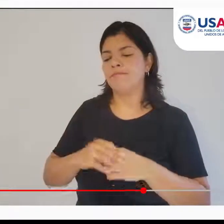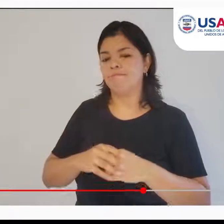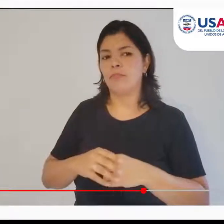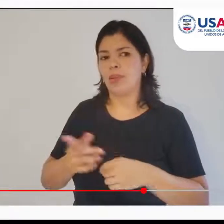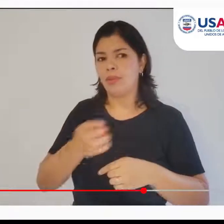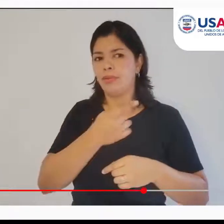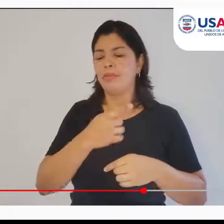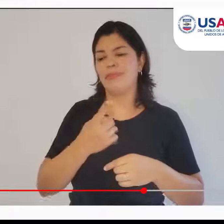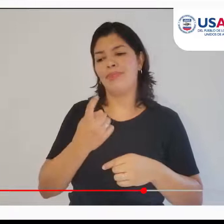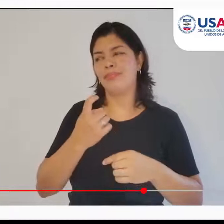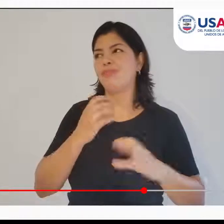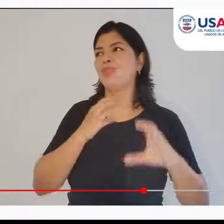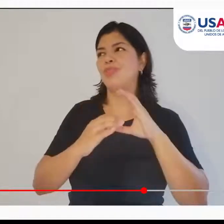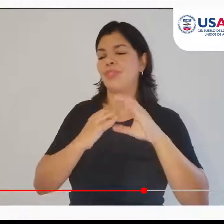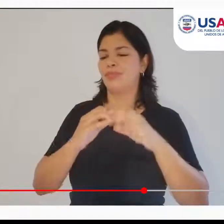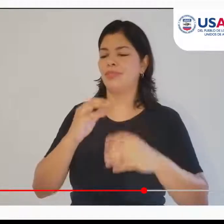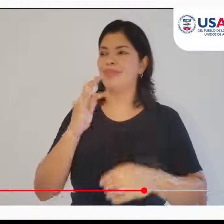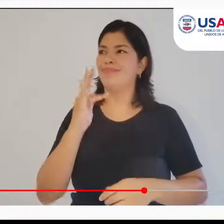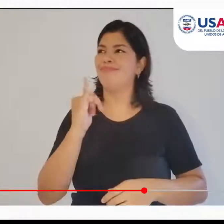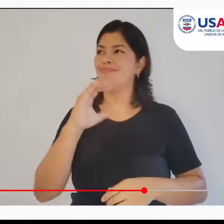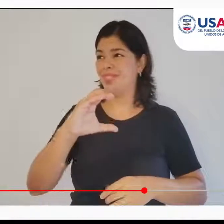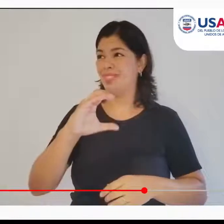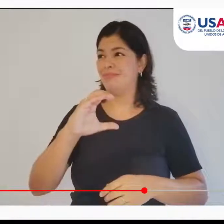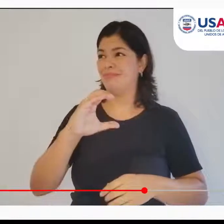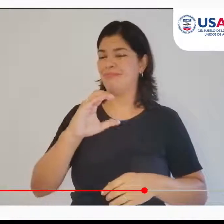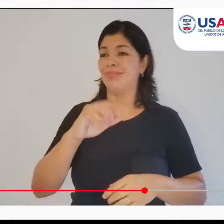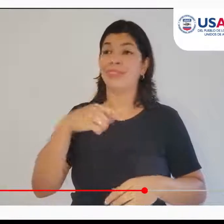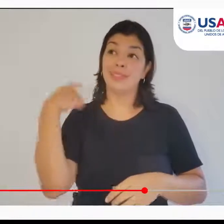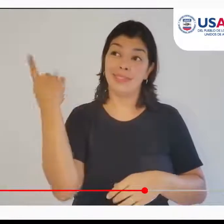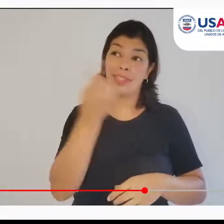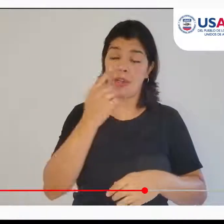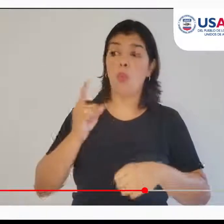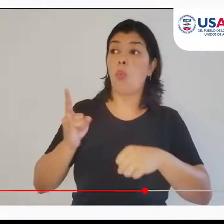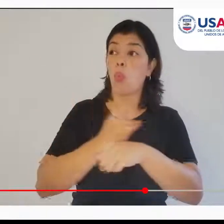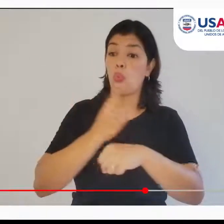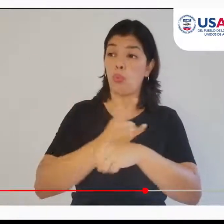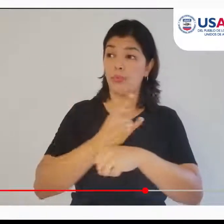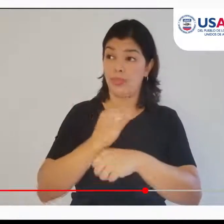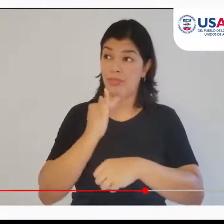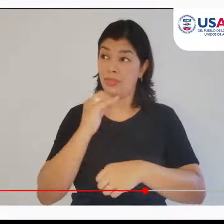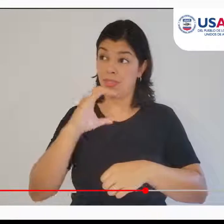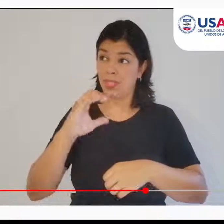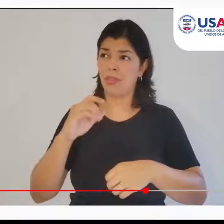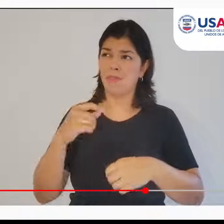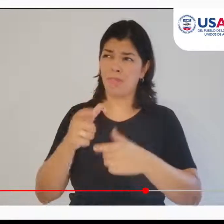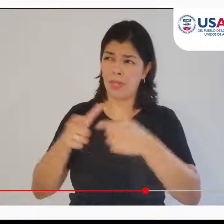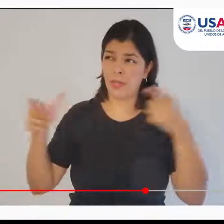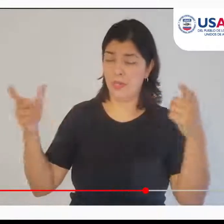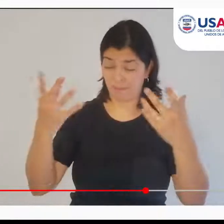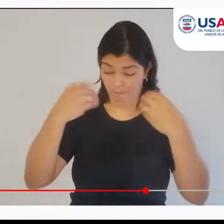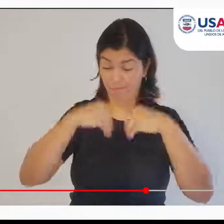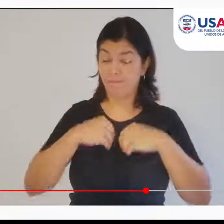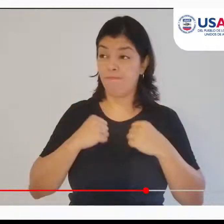la comunicación y de las herramientas TIC. No hay una interiorización o un uso muy amplio de ellas para